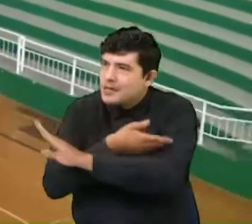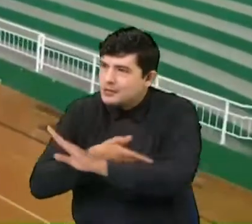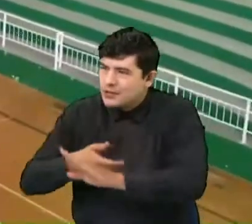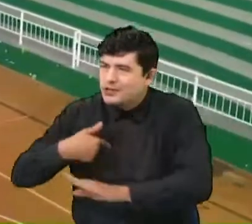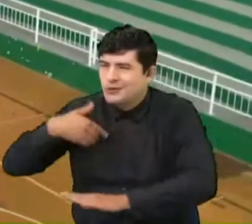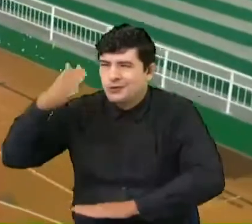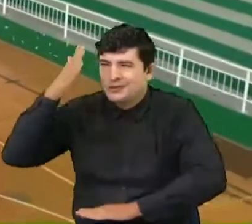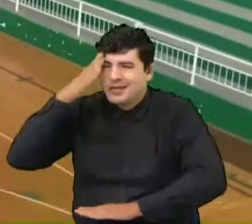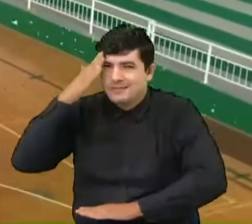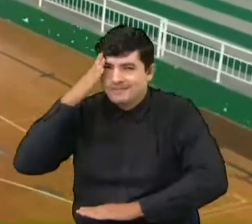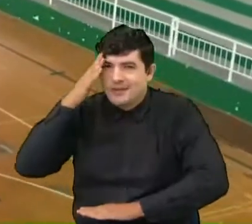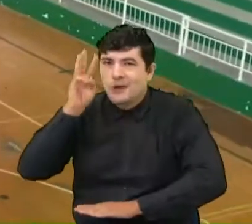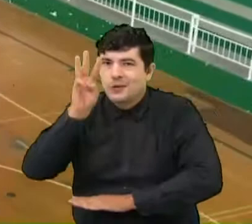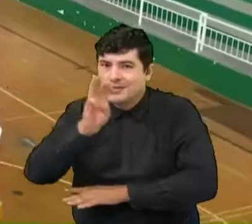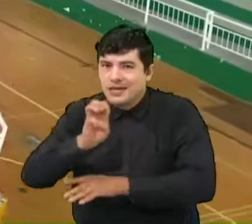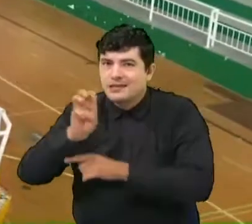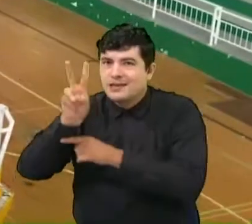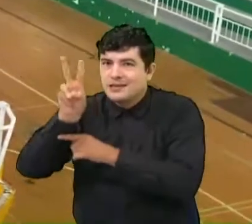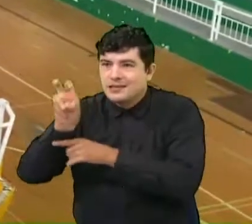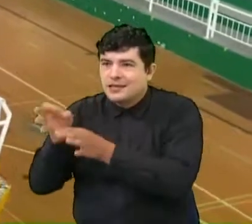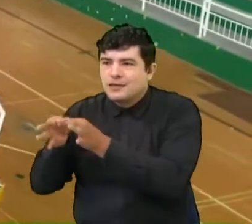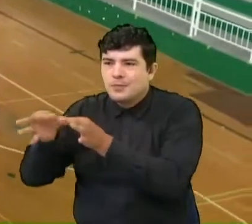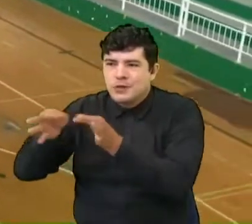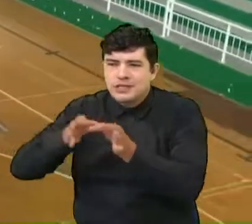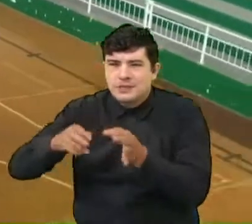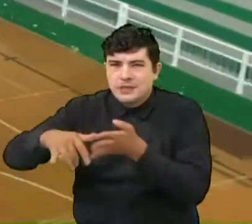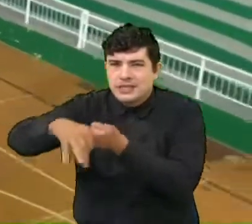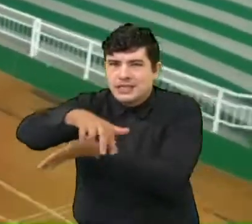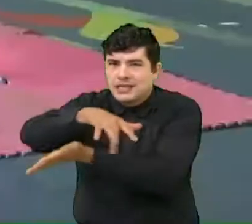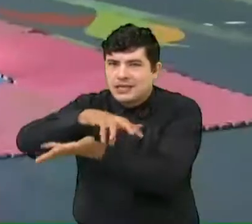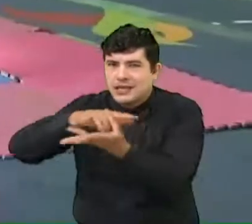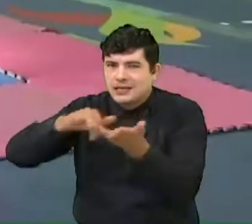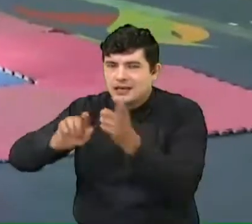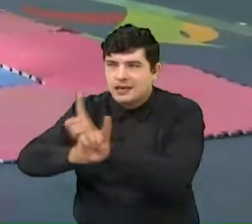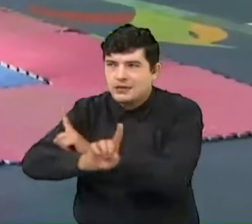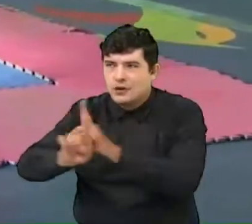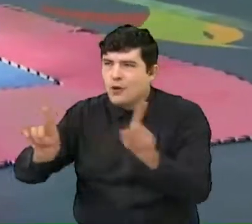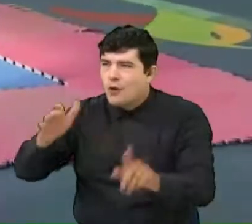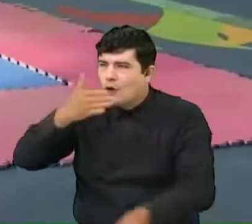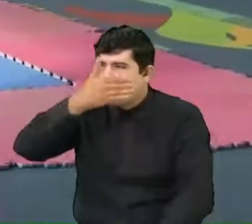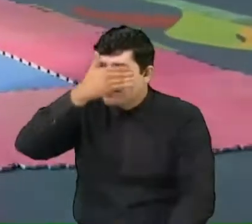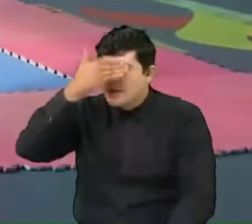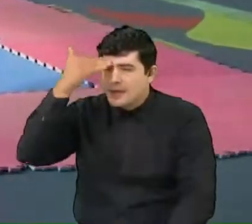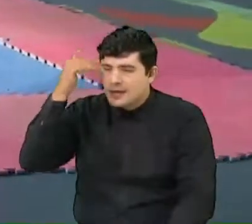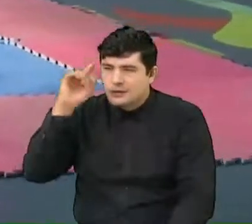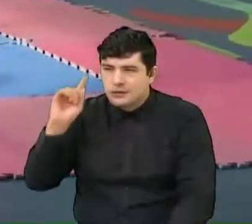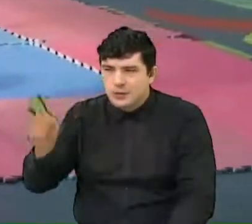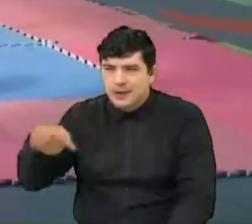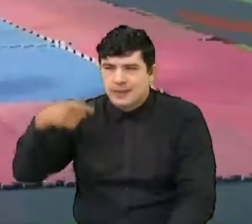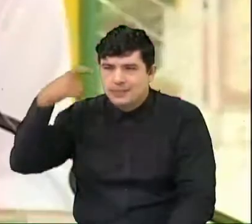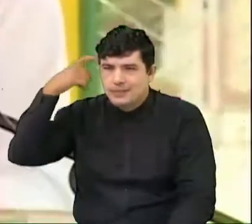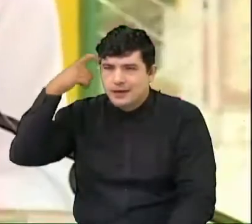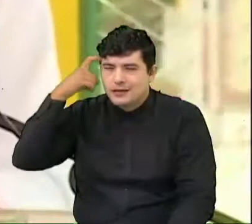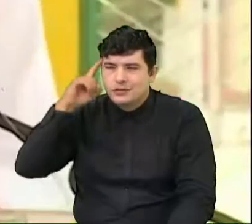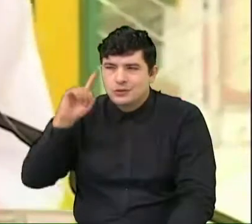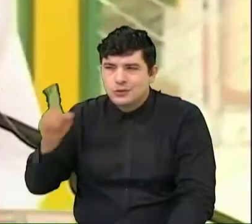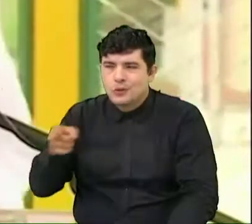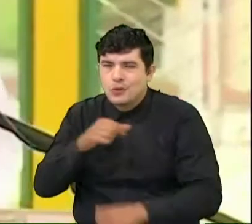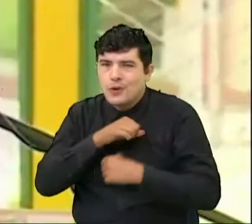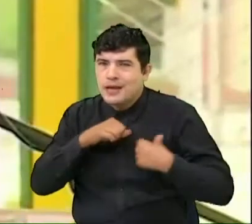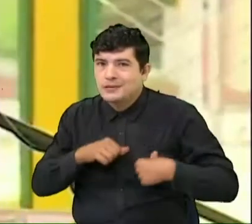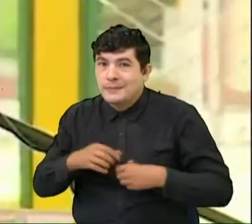los 87 municipios de Santander no olvidarán ni de su mente ni de su corazón la mayor